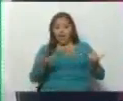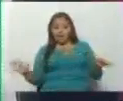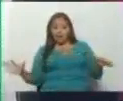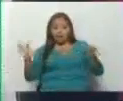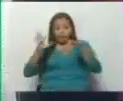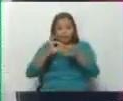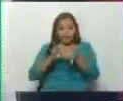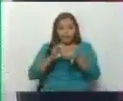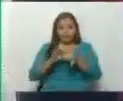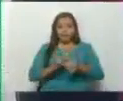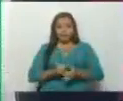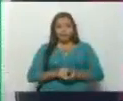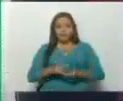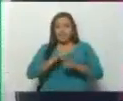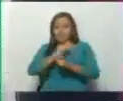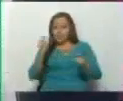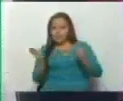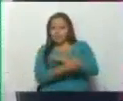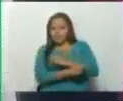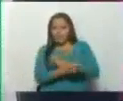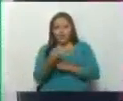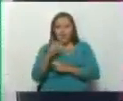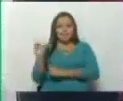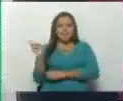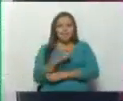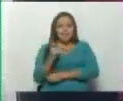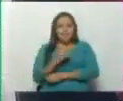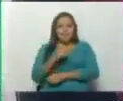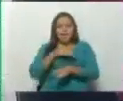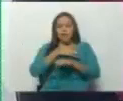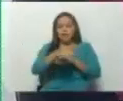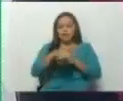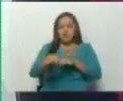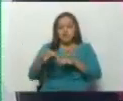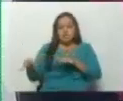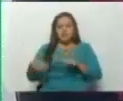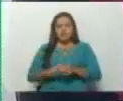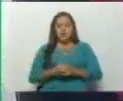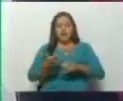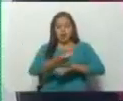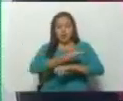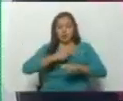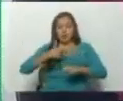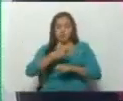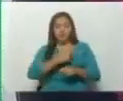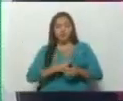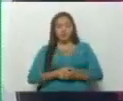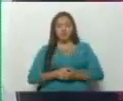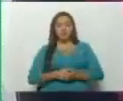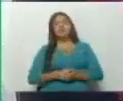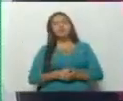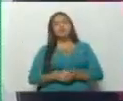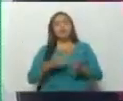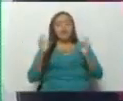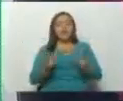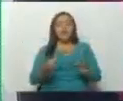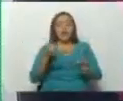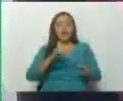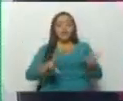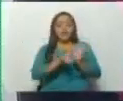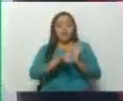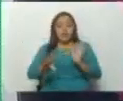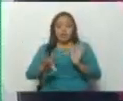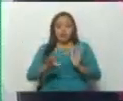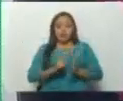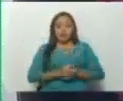en correspondencia, bueno, de las transformaciones que nosotros necesitamos en los municipios y en las gobernaciones para que realmente esto sea un derecho, bueno, que